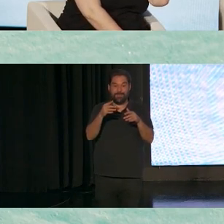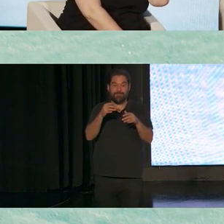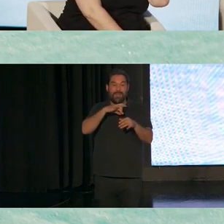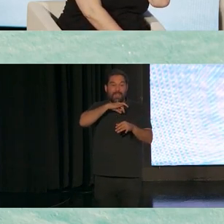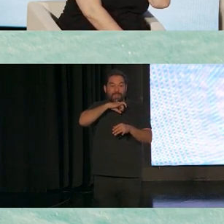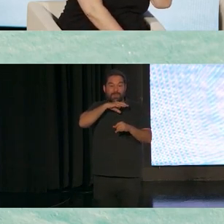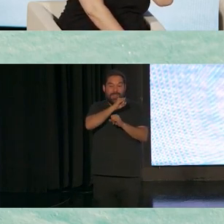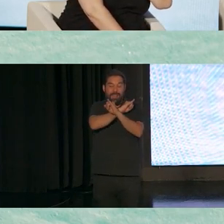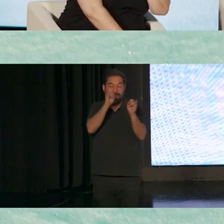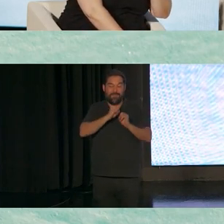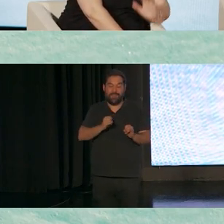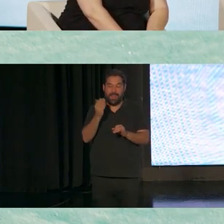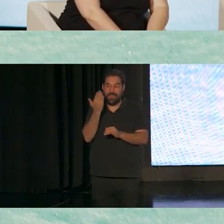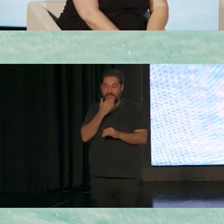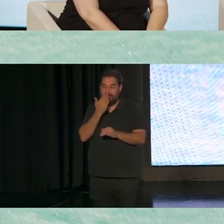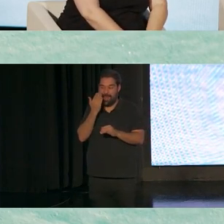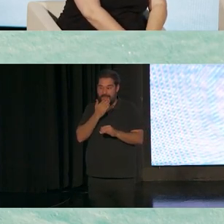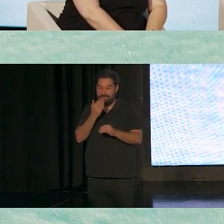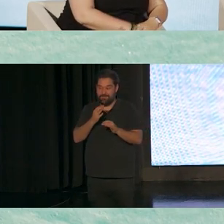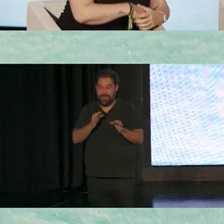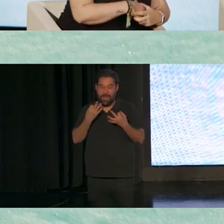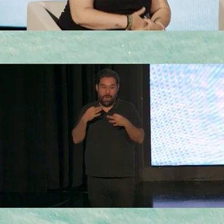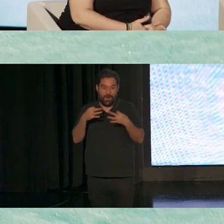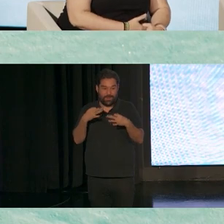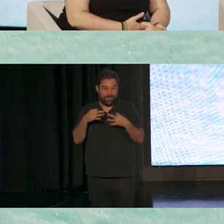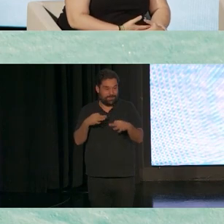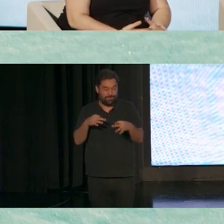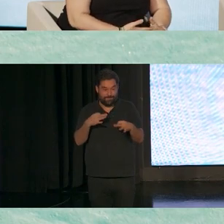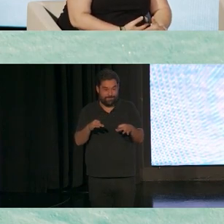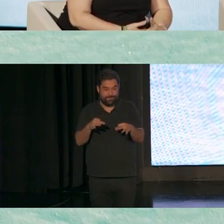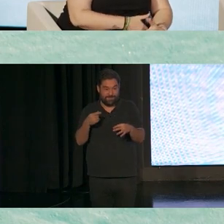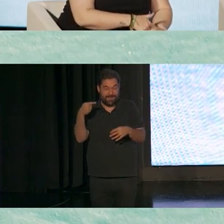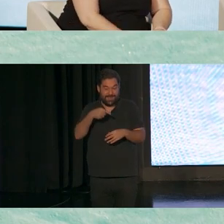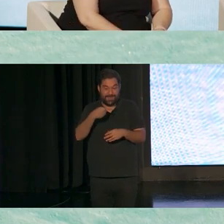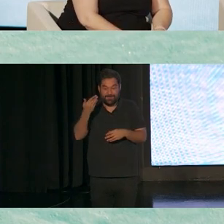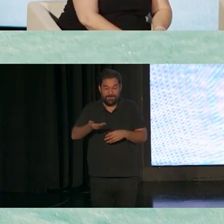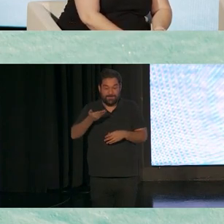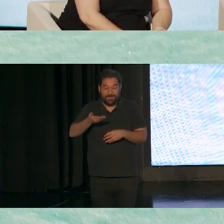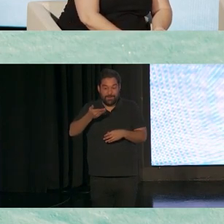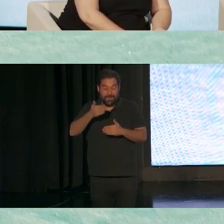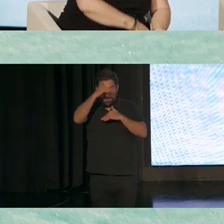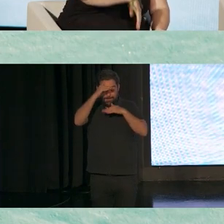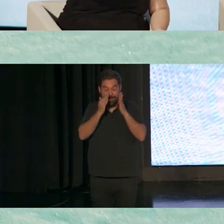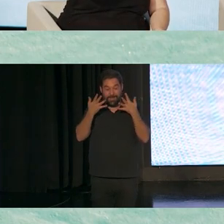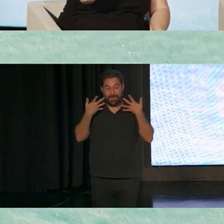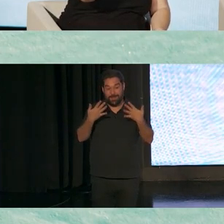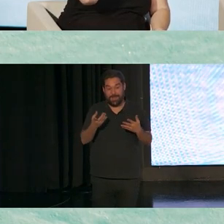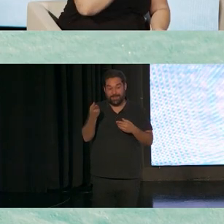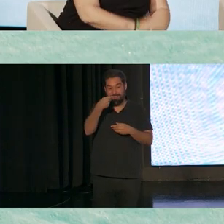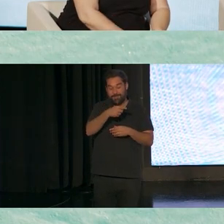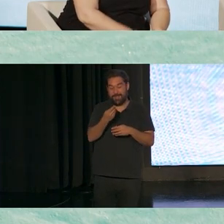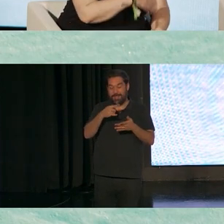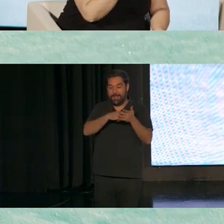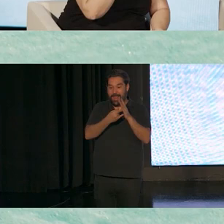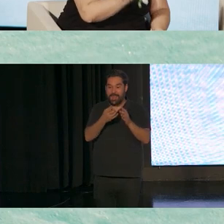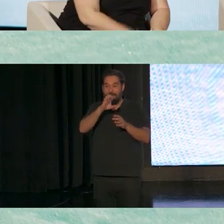coleg ordinario y todo pues con un papel fundamental de atención temprana y de Eva que después de 5